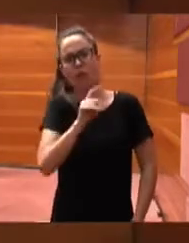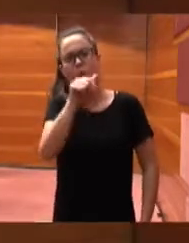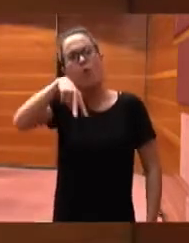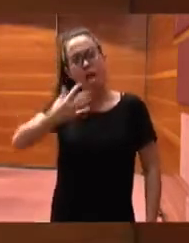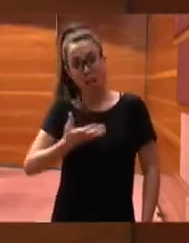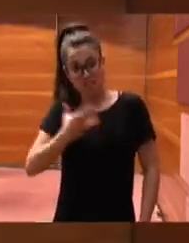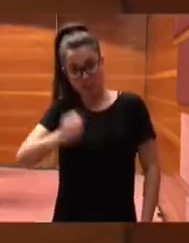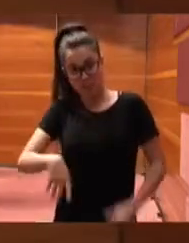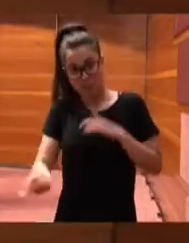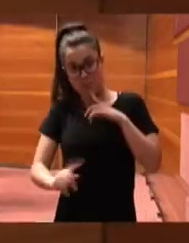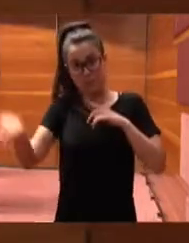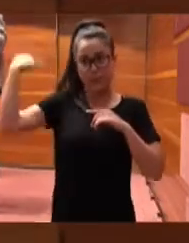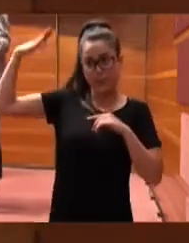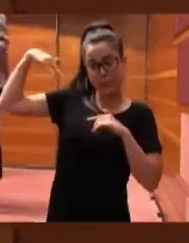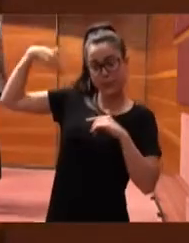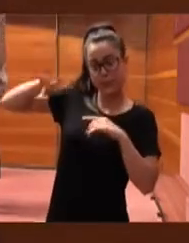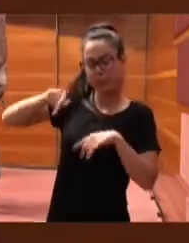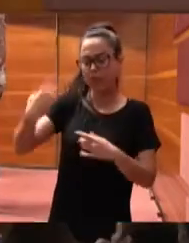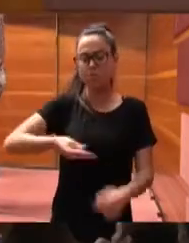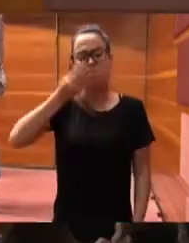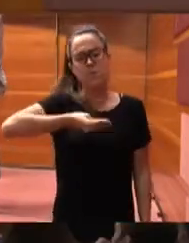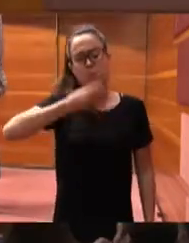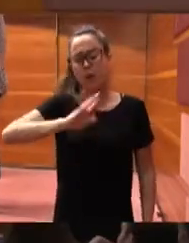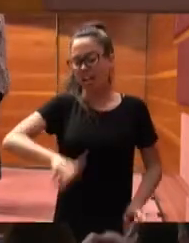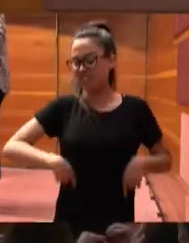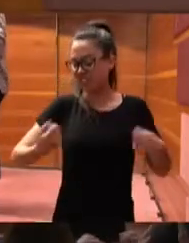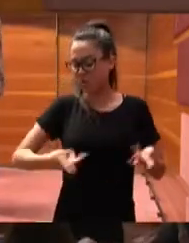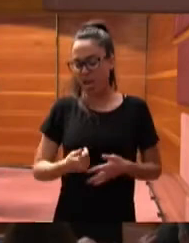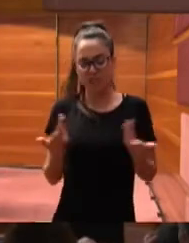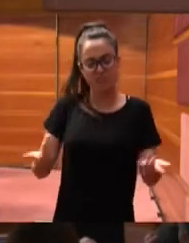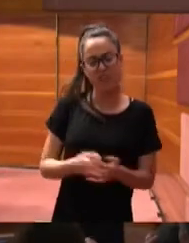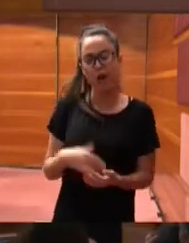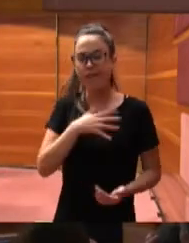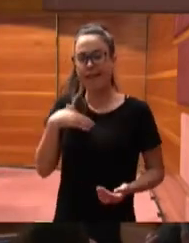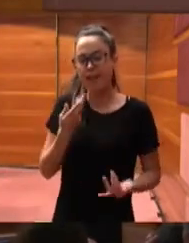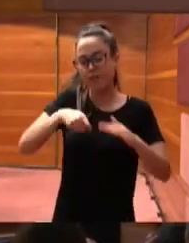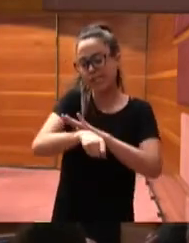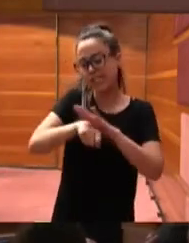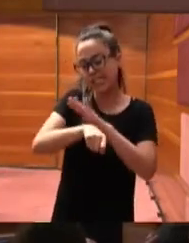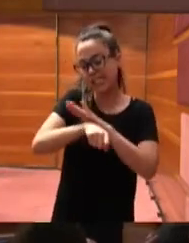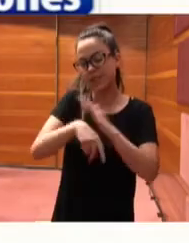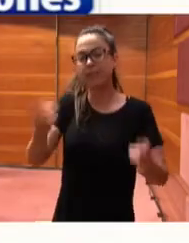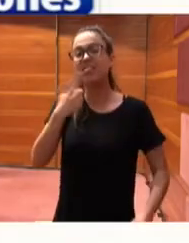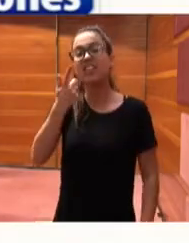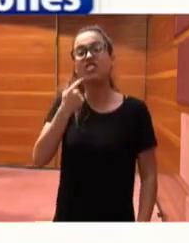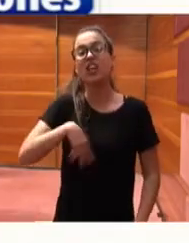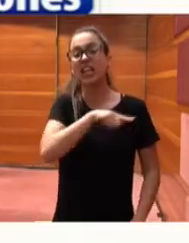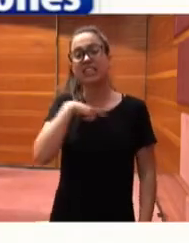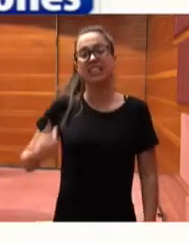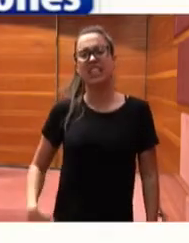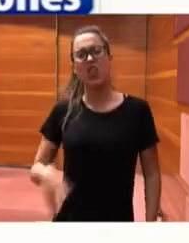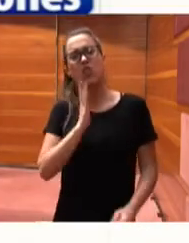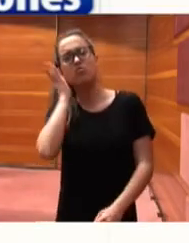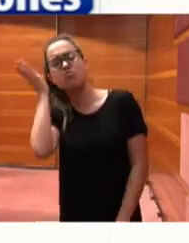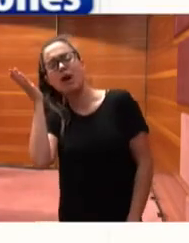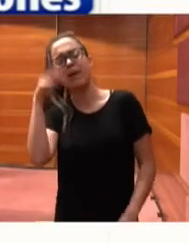hizo espontáneamente o porque él era muy espontáneo o de forma pensada, pero él dijo: los chinos duermen y procrean